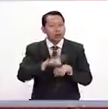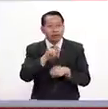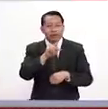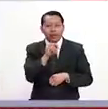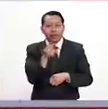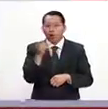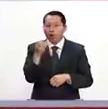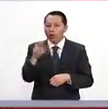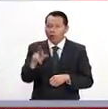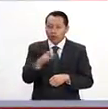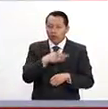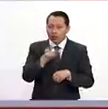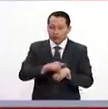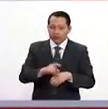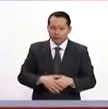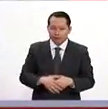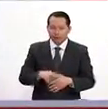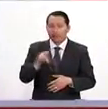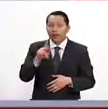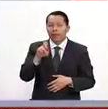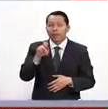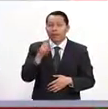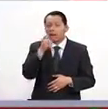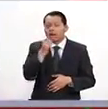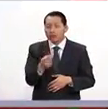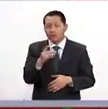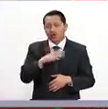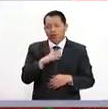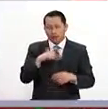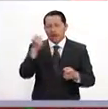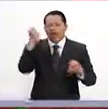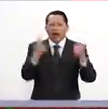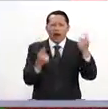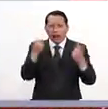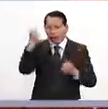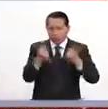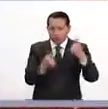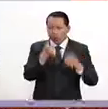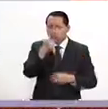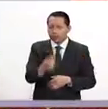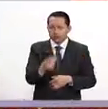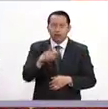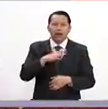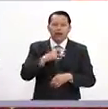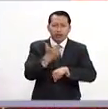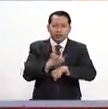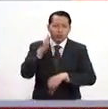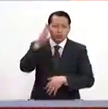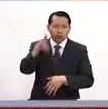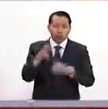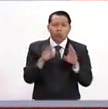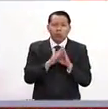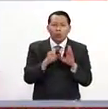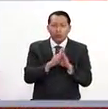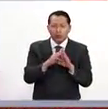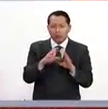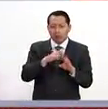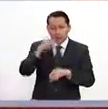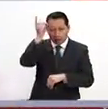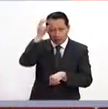Omar. Buenos días. Pepe, y hay quienes dicen, hay algunos medios que dicen que el futuro del gobierno de Estados Unidos está en manos